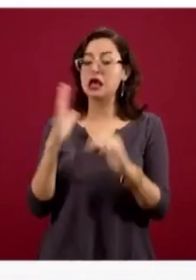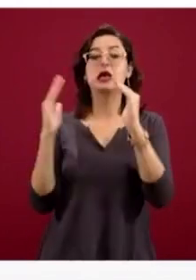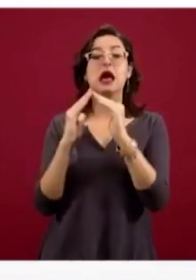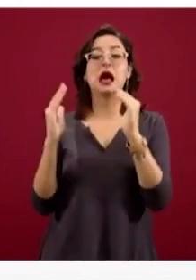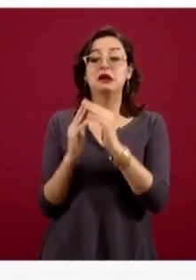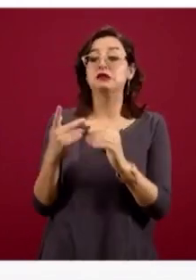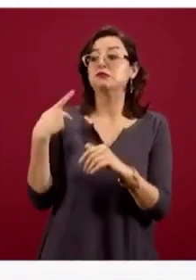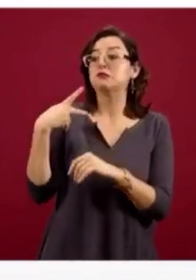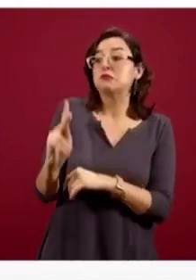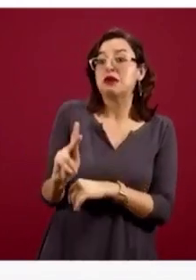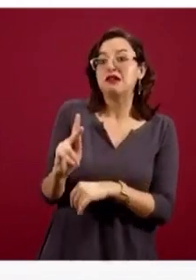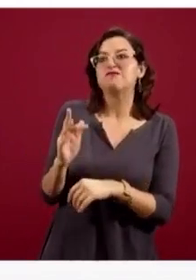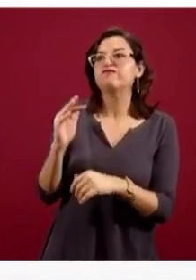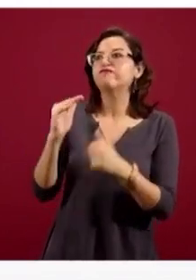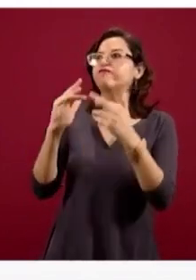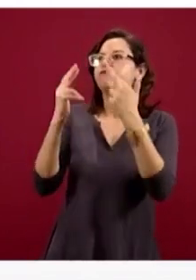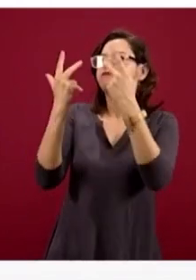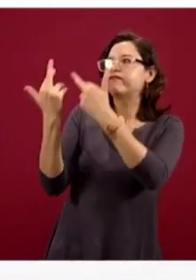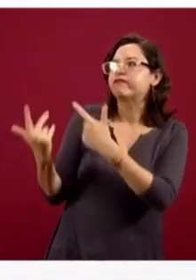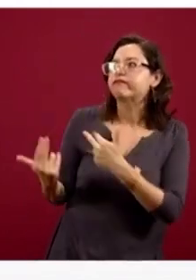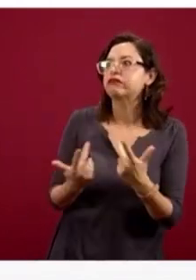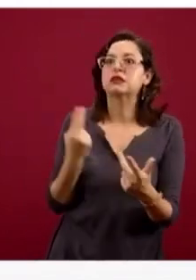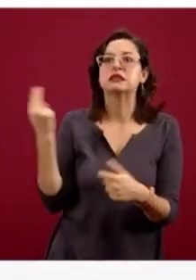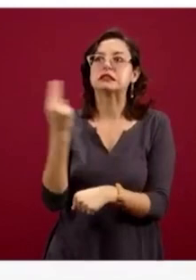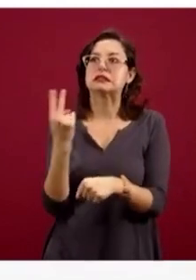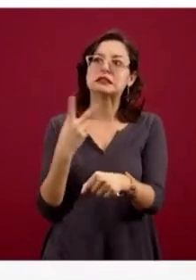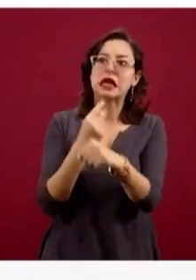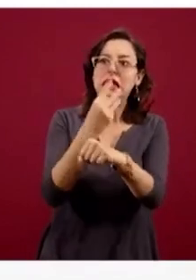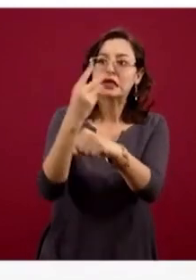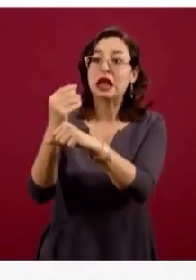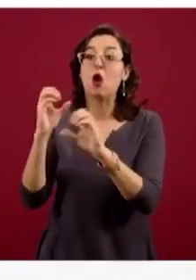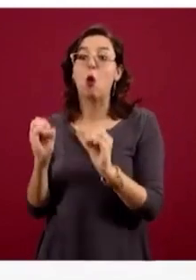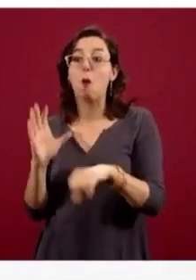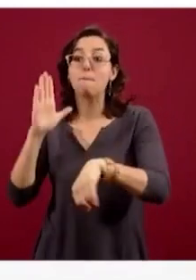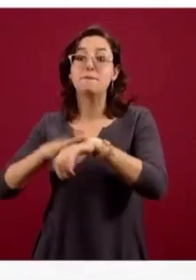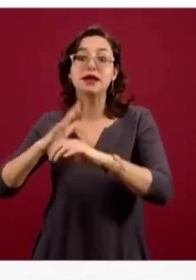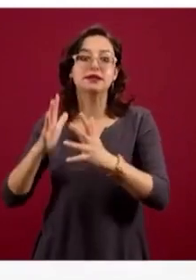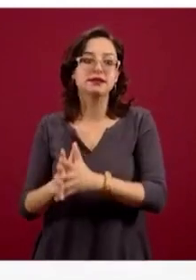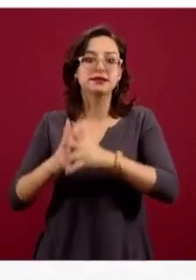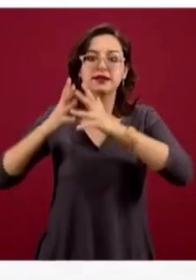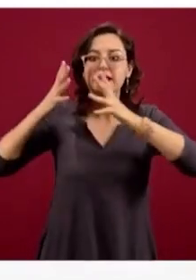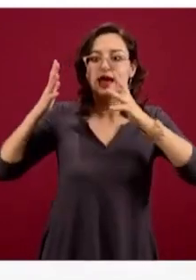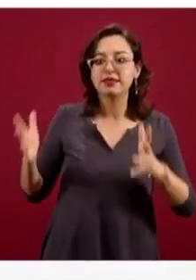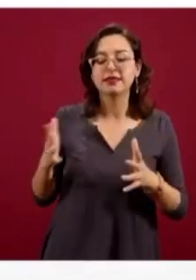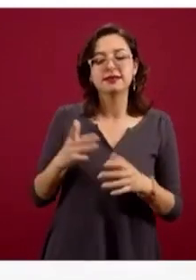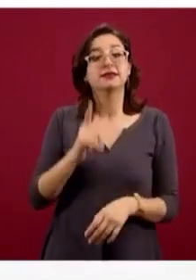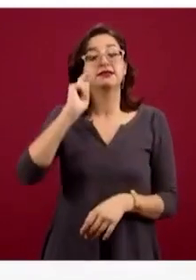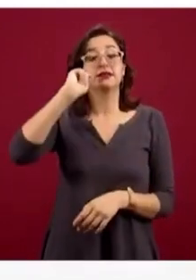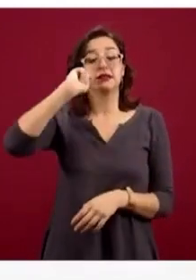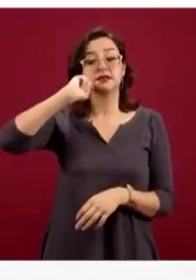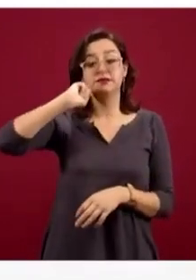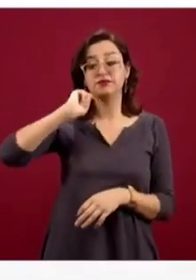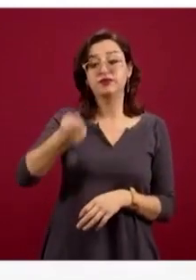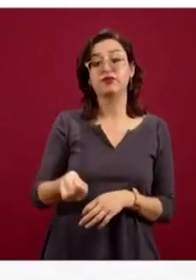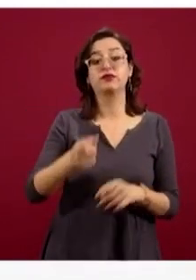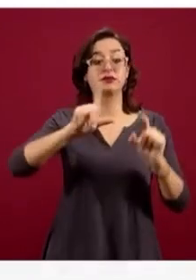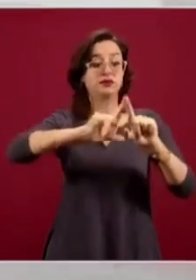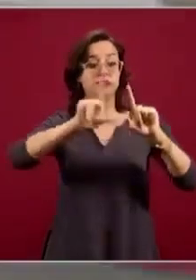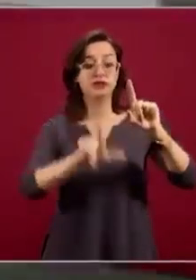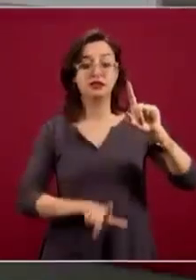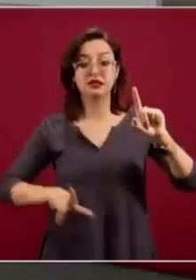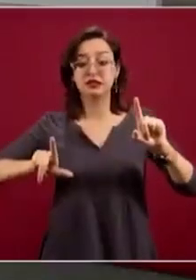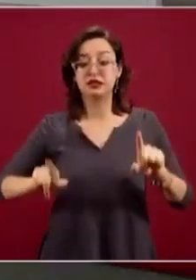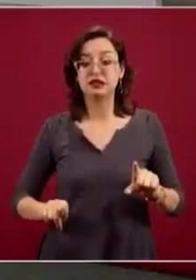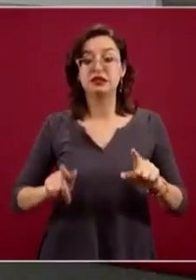ampliación de viviendas en pocas palabras lo que estamos poniendo sobre la mesa lo que estamos diciendo es que a nivel nacional